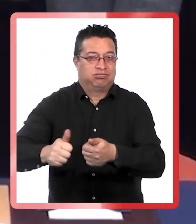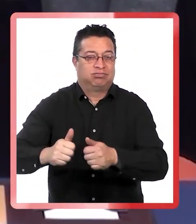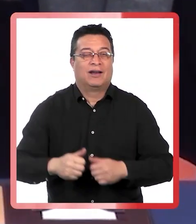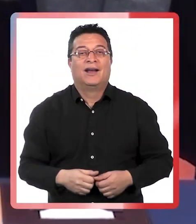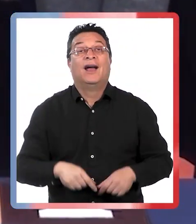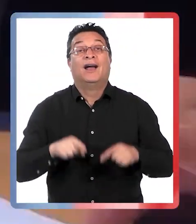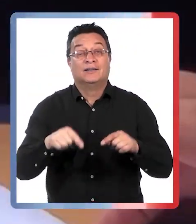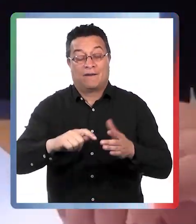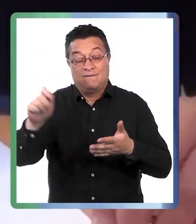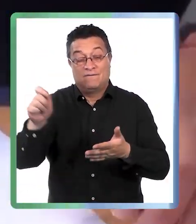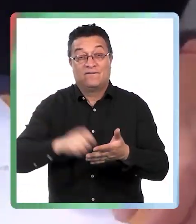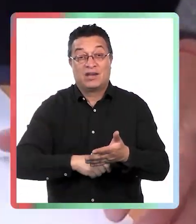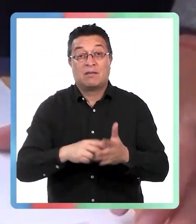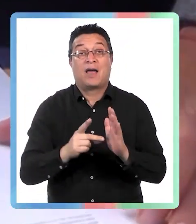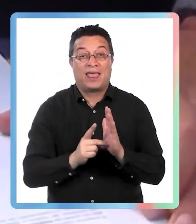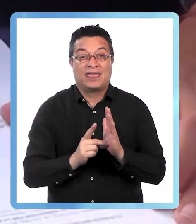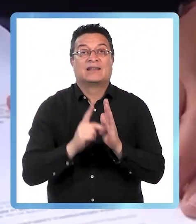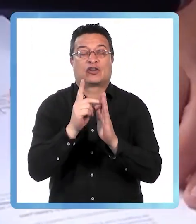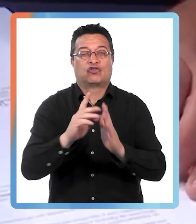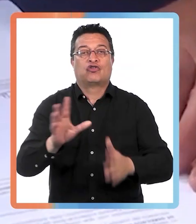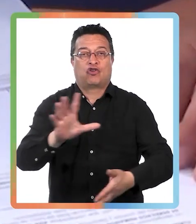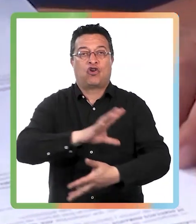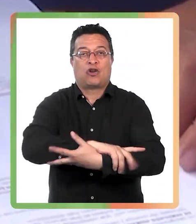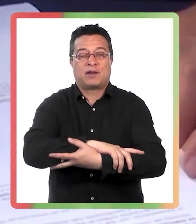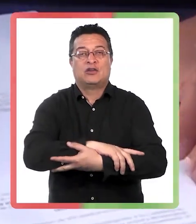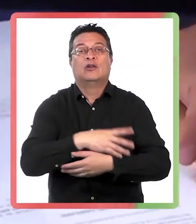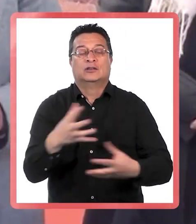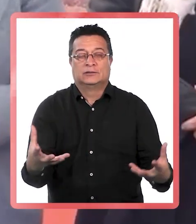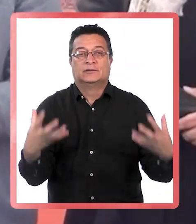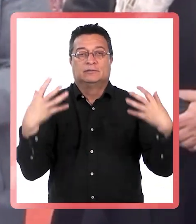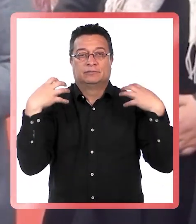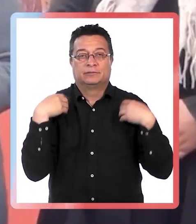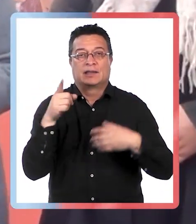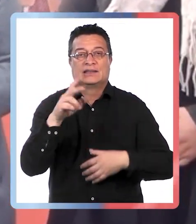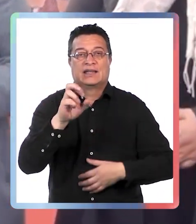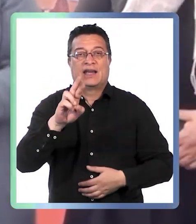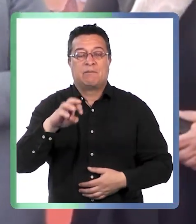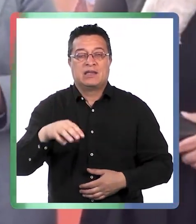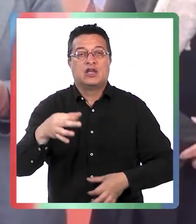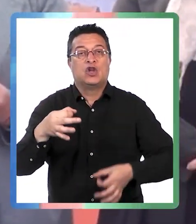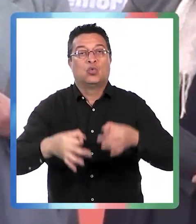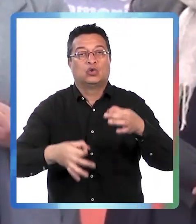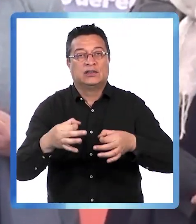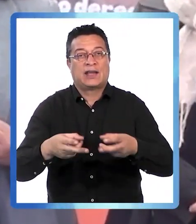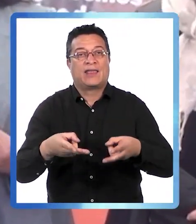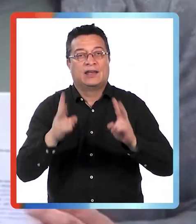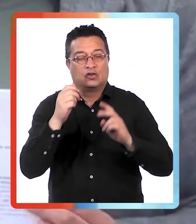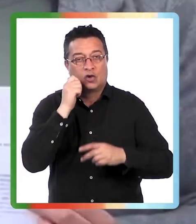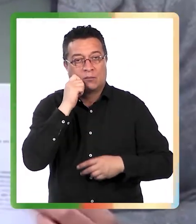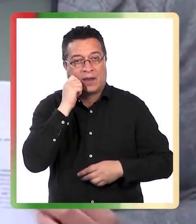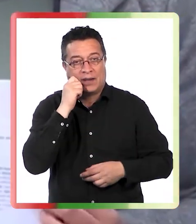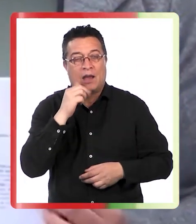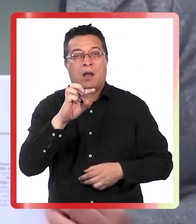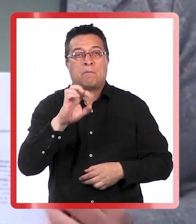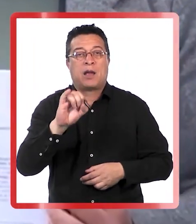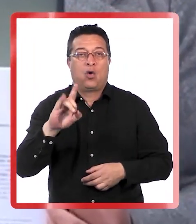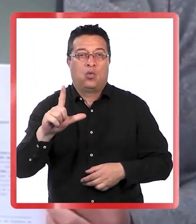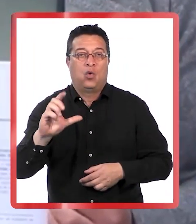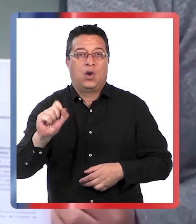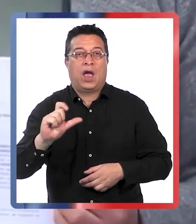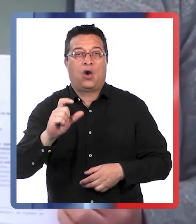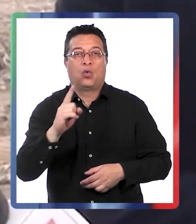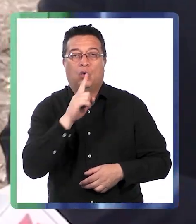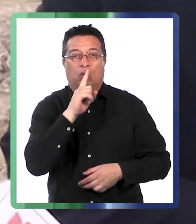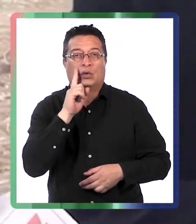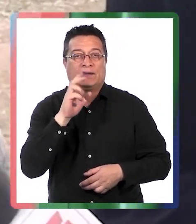para dar paso al desarrollo de este convenio estuvo a cargo de la Seremi de Justicia y Derechos Humanos, Paula Gutiérrez Huenchuleo.